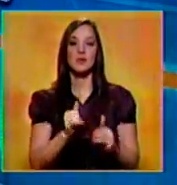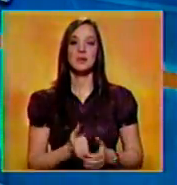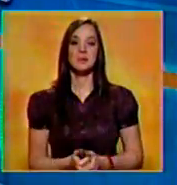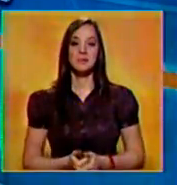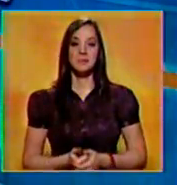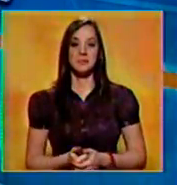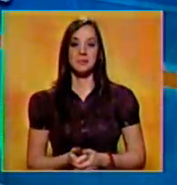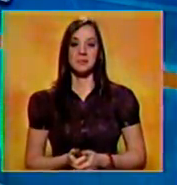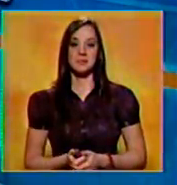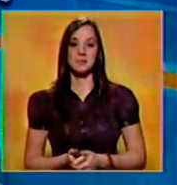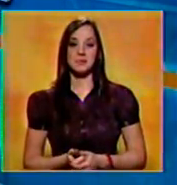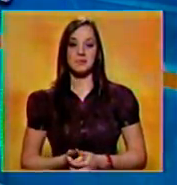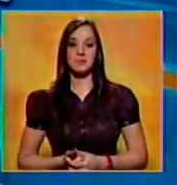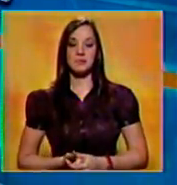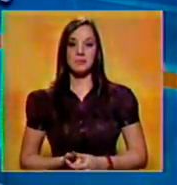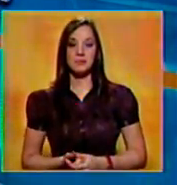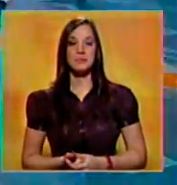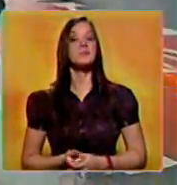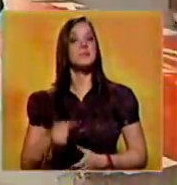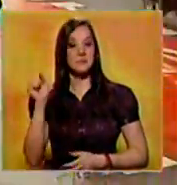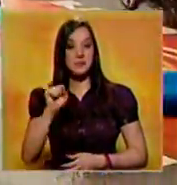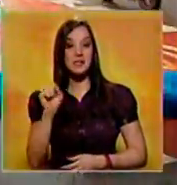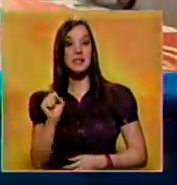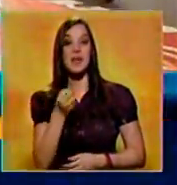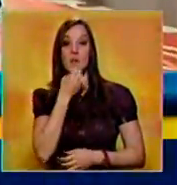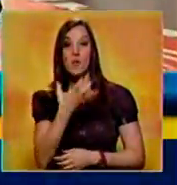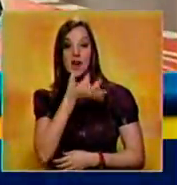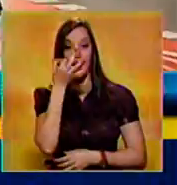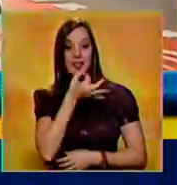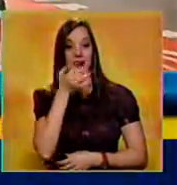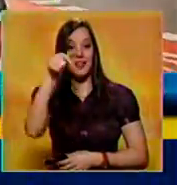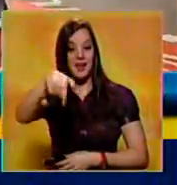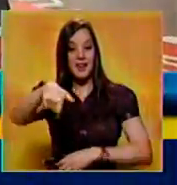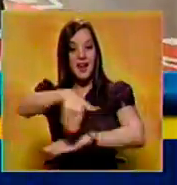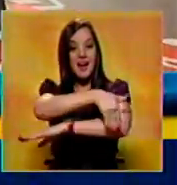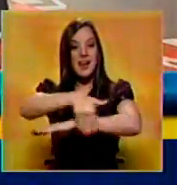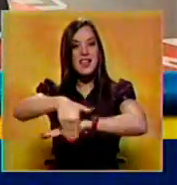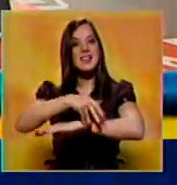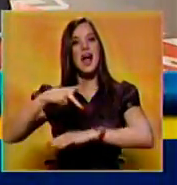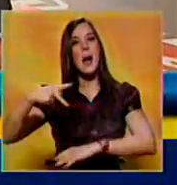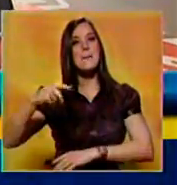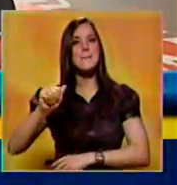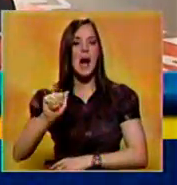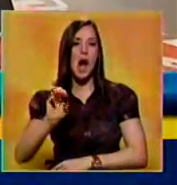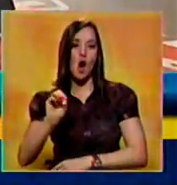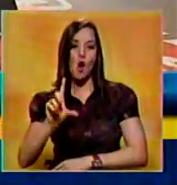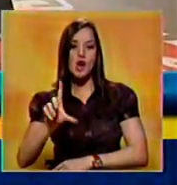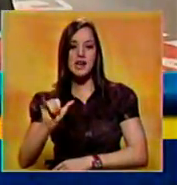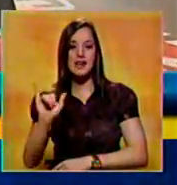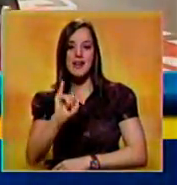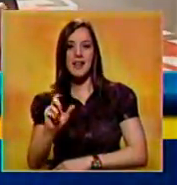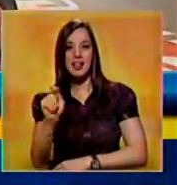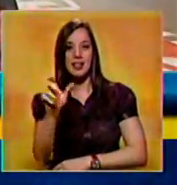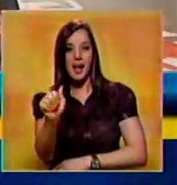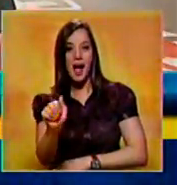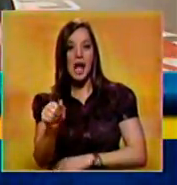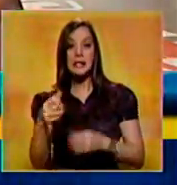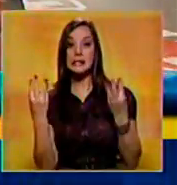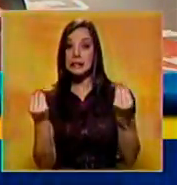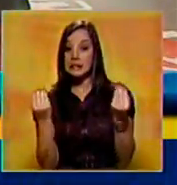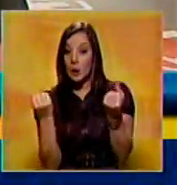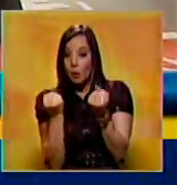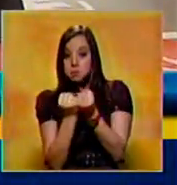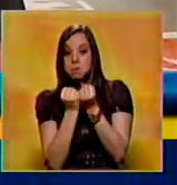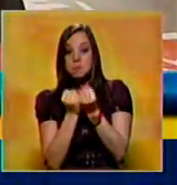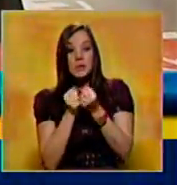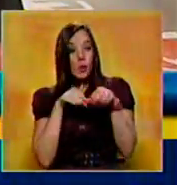detalles. Así es, muy buenas tardes, los saludos desde la avenida Paulista, una de las principales avenidas de la congestionada ciudad de